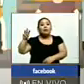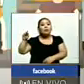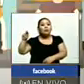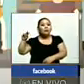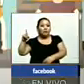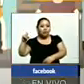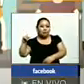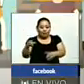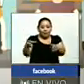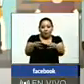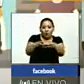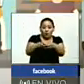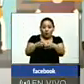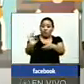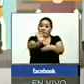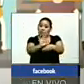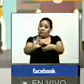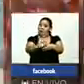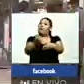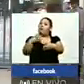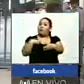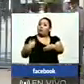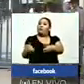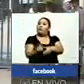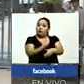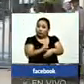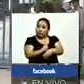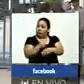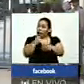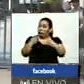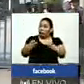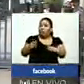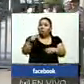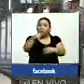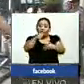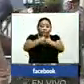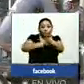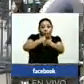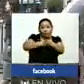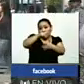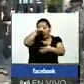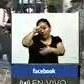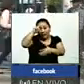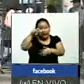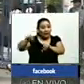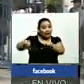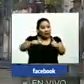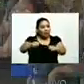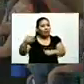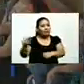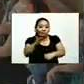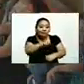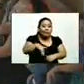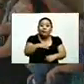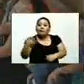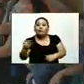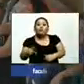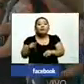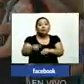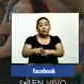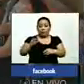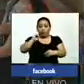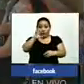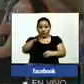rebaño, mejorando la calidad de vida de miles de personas. Estos esfuerzos avanzan según las necesidades de cada región. Y según